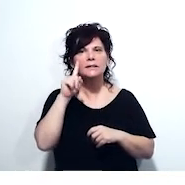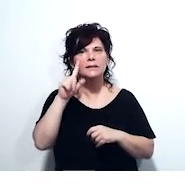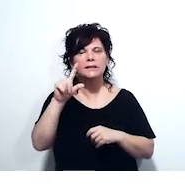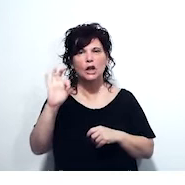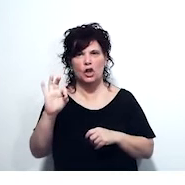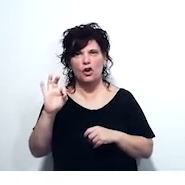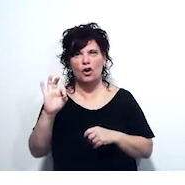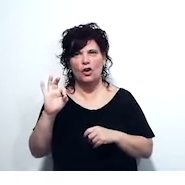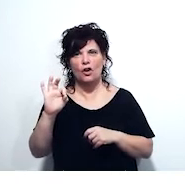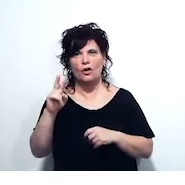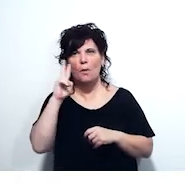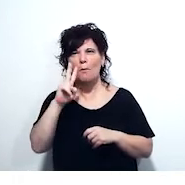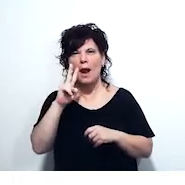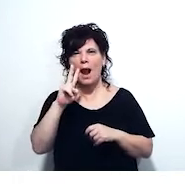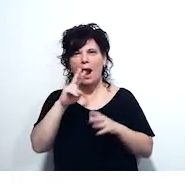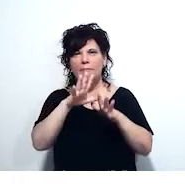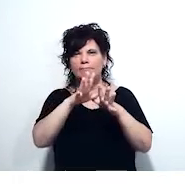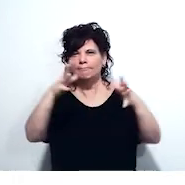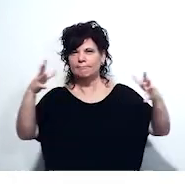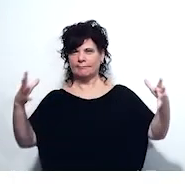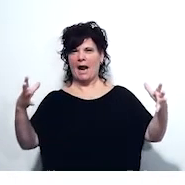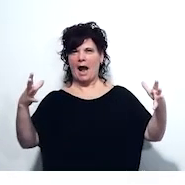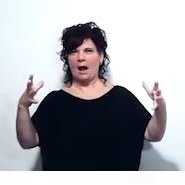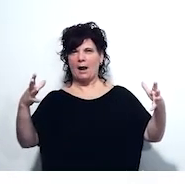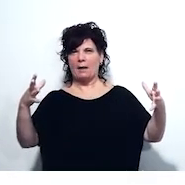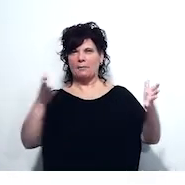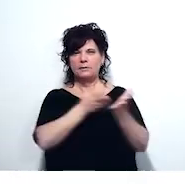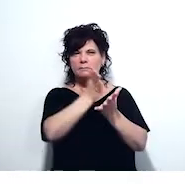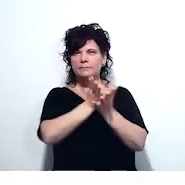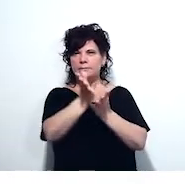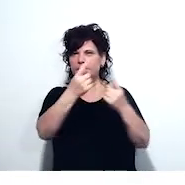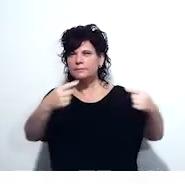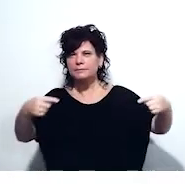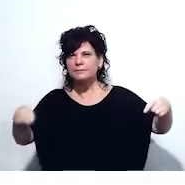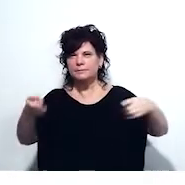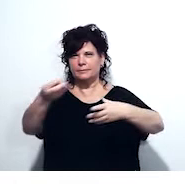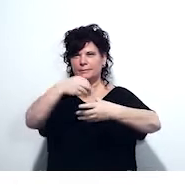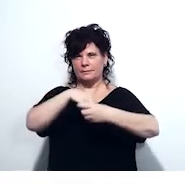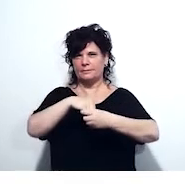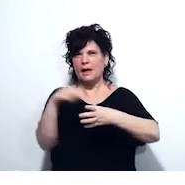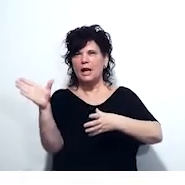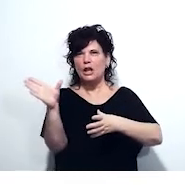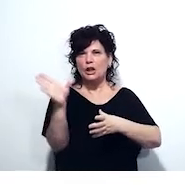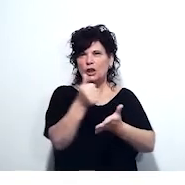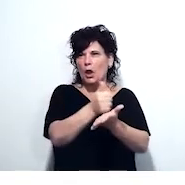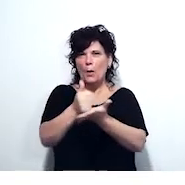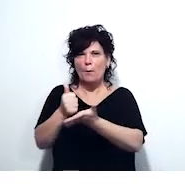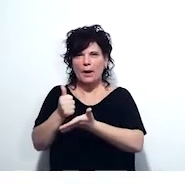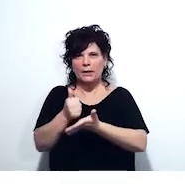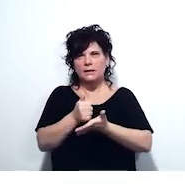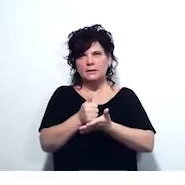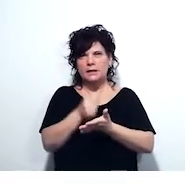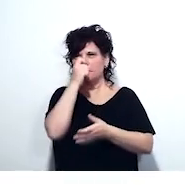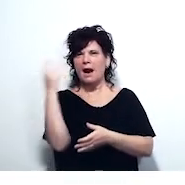¿no? Ver una perspectiva amplia, multidisciplinario, que entiendan todos, que estén todas las partes interesadas, ágiles